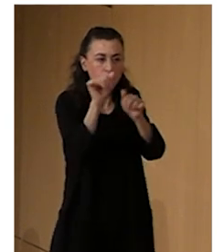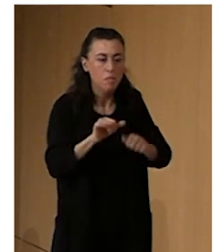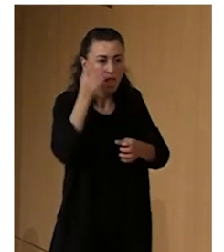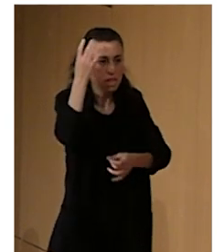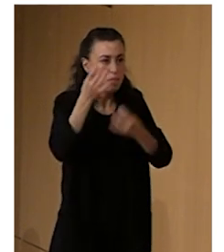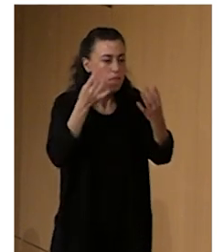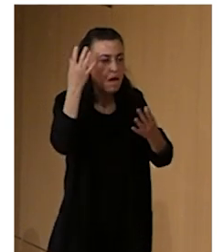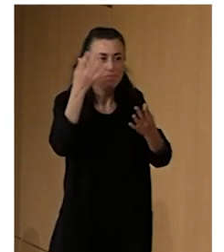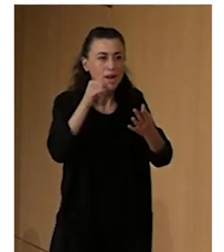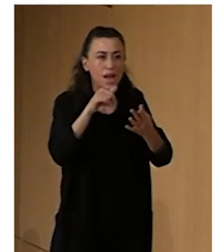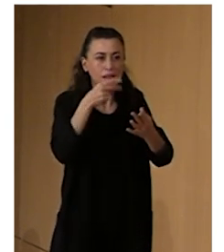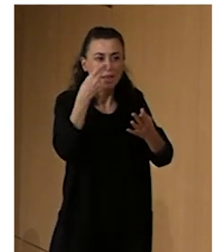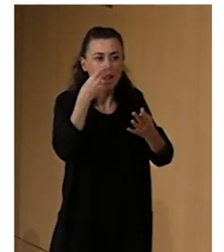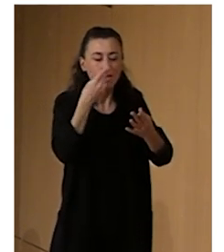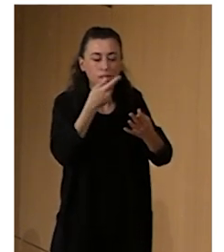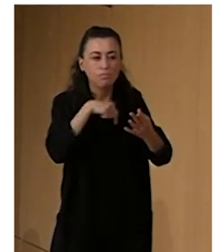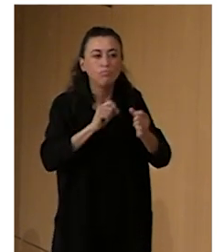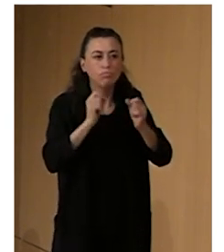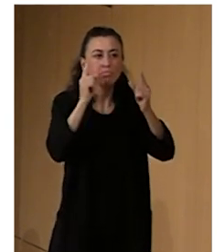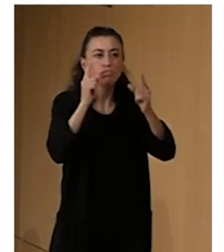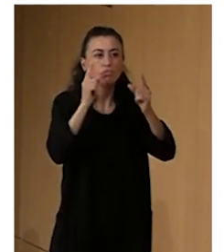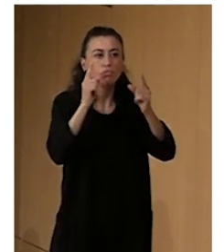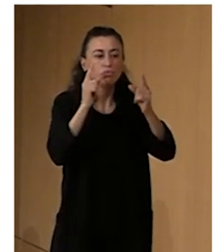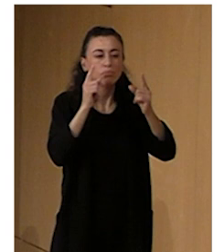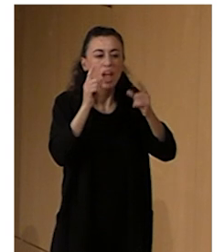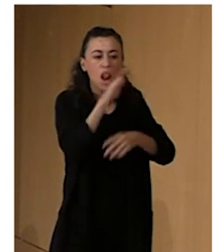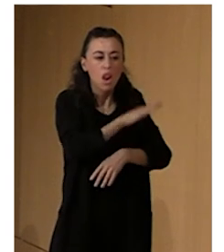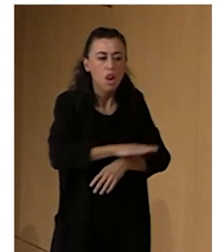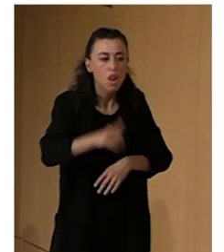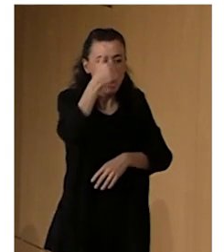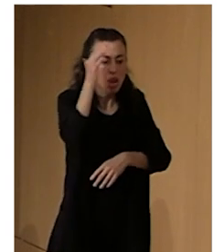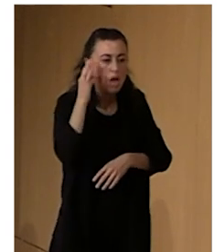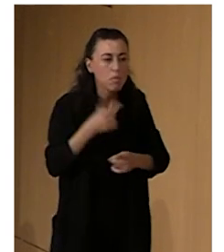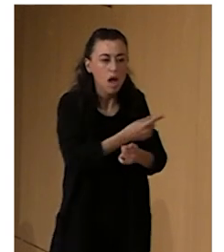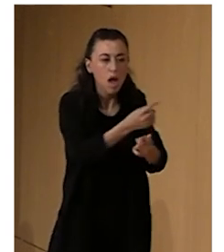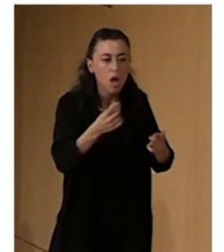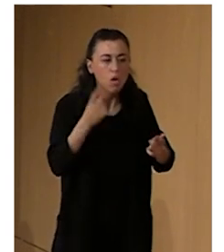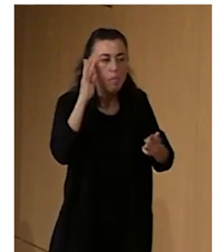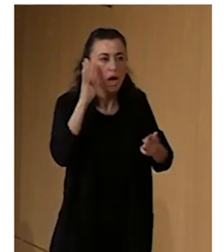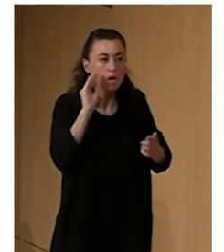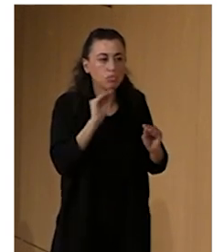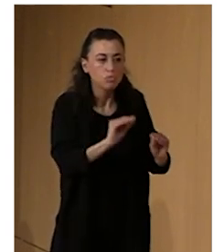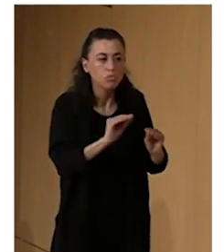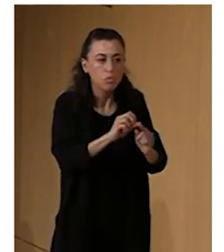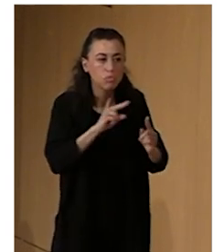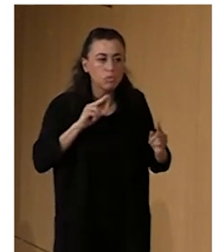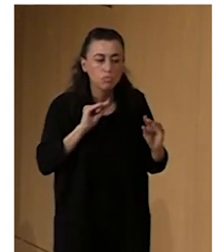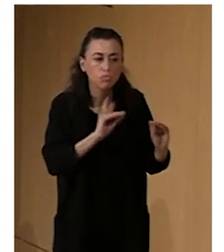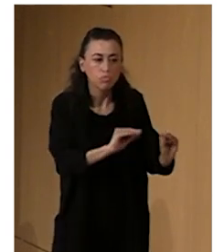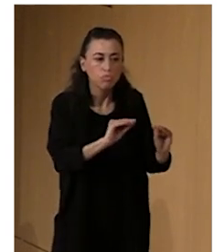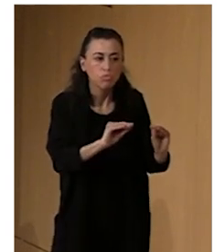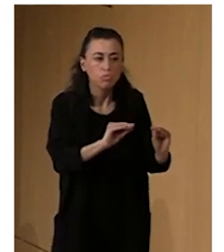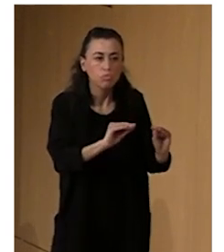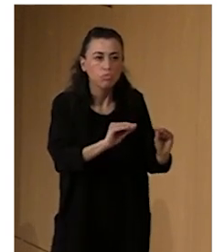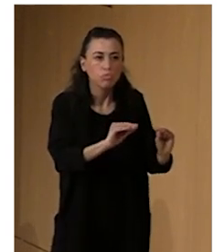actividad como los niños cada uno desde su imaginación y su percepción Ven y valoran esta